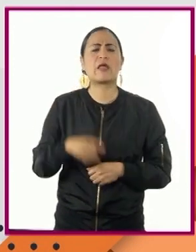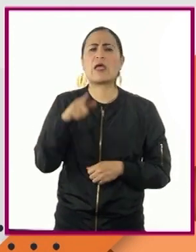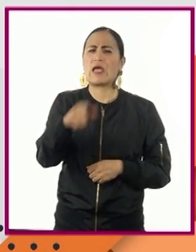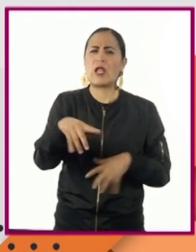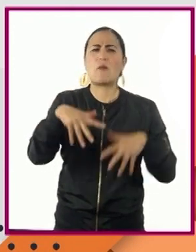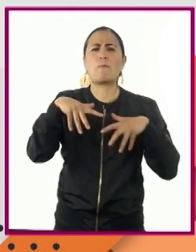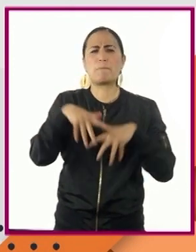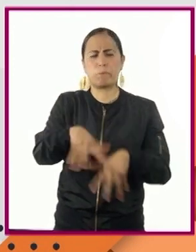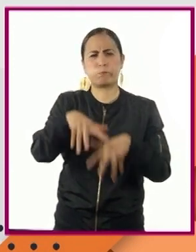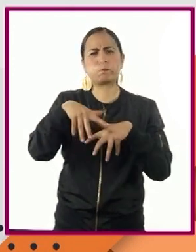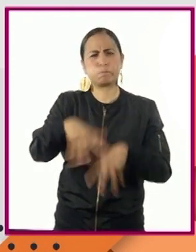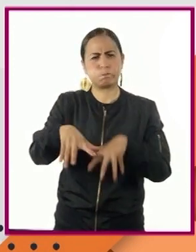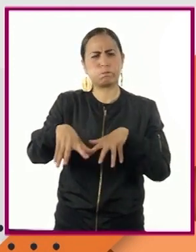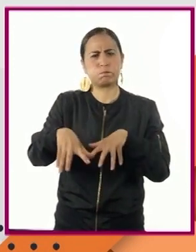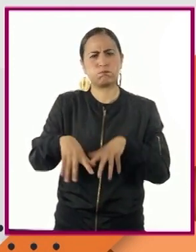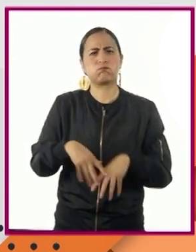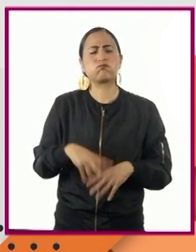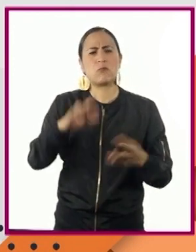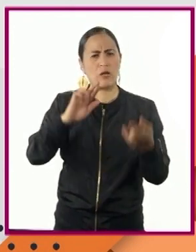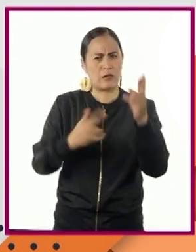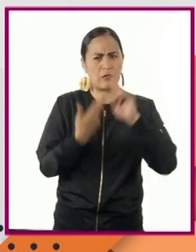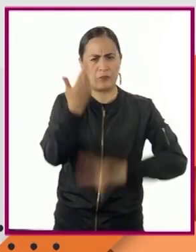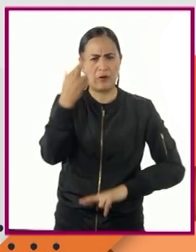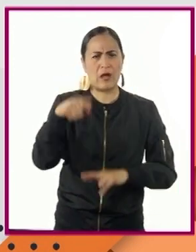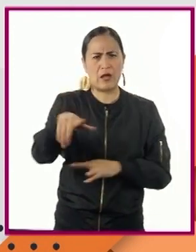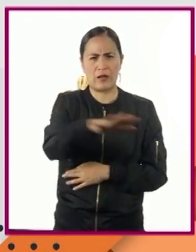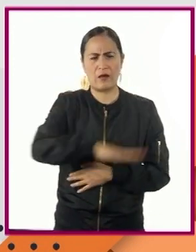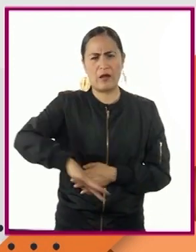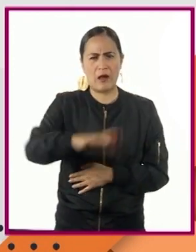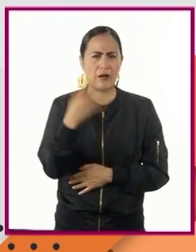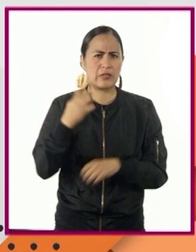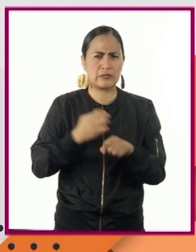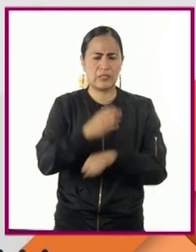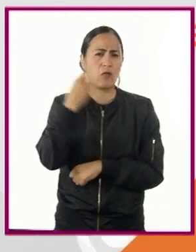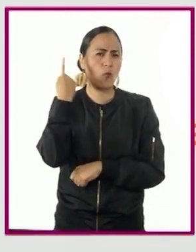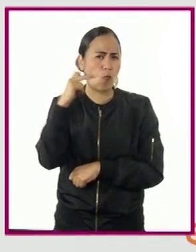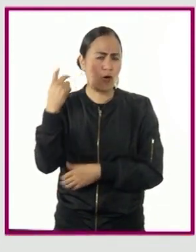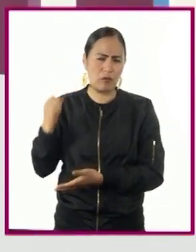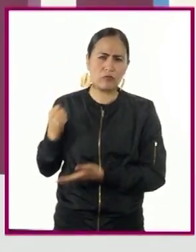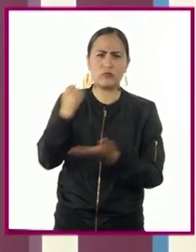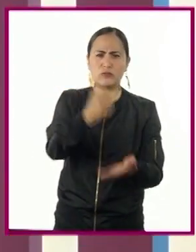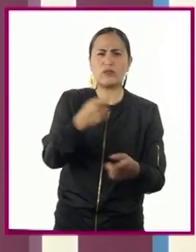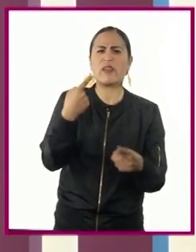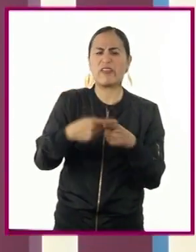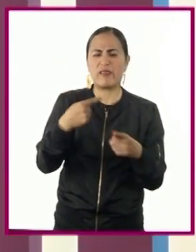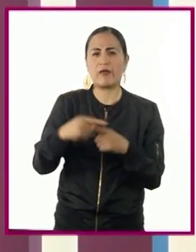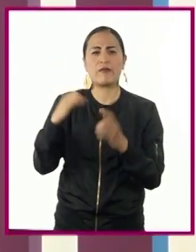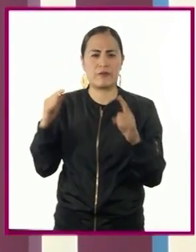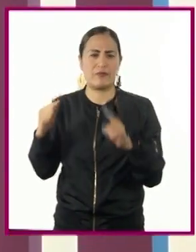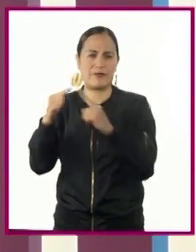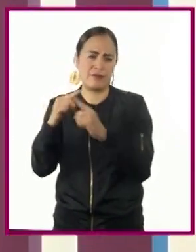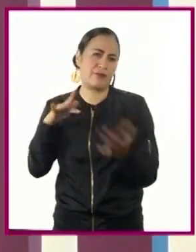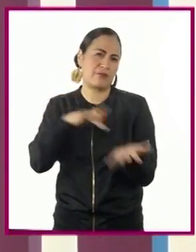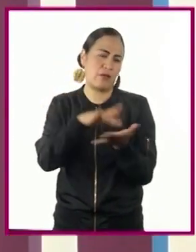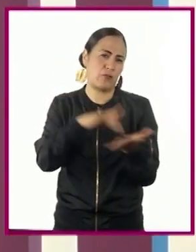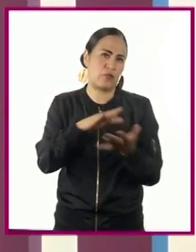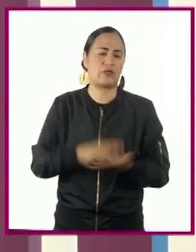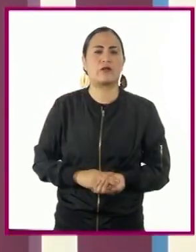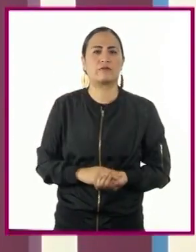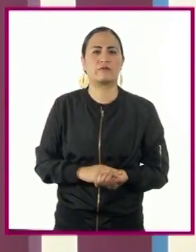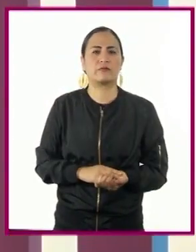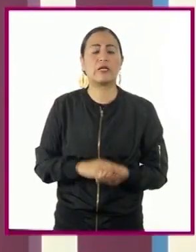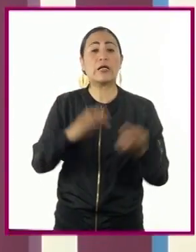movimiento contrarrevolucionario que había estallado en Puebla con el apoyo moral y económico de la Iglesia. Con el lema de religión y fueros,